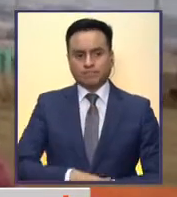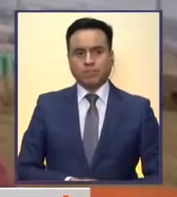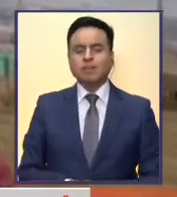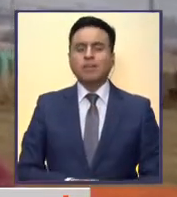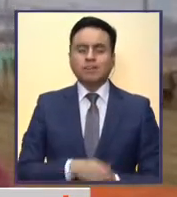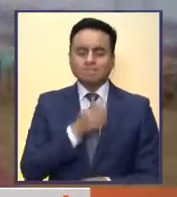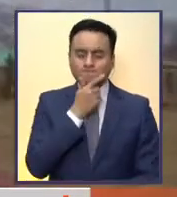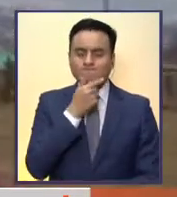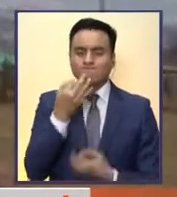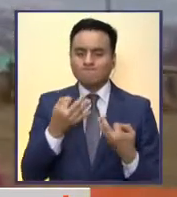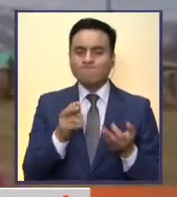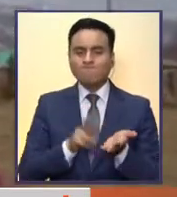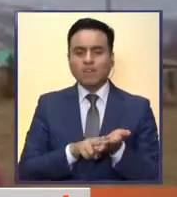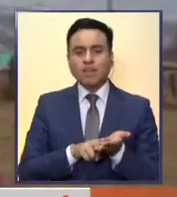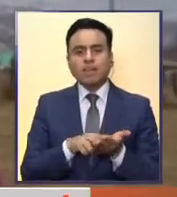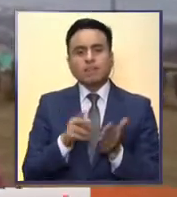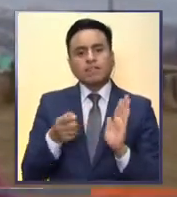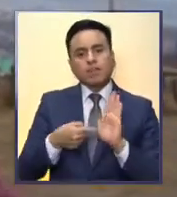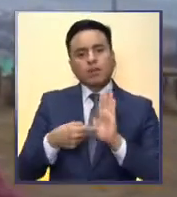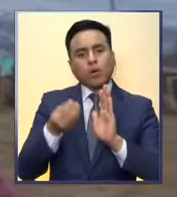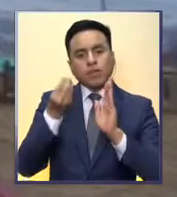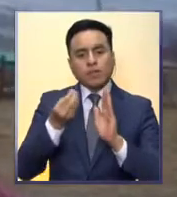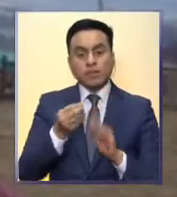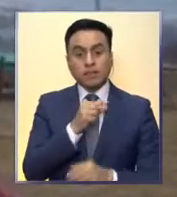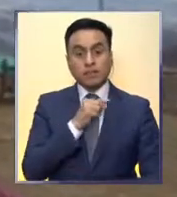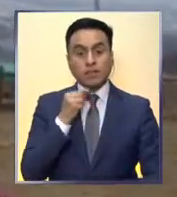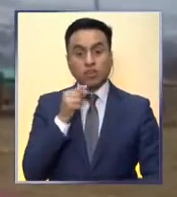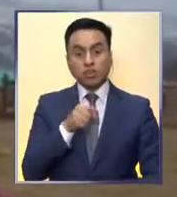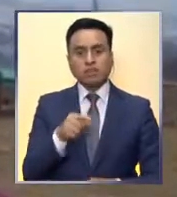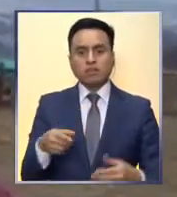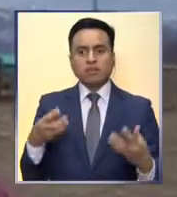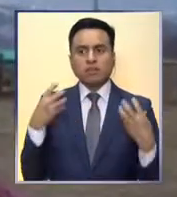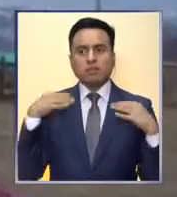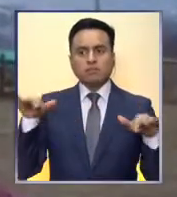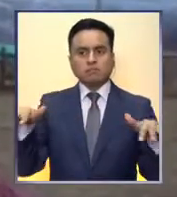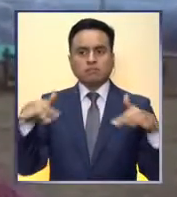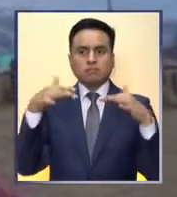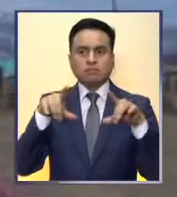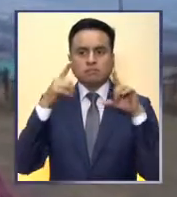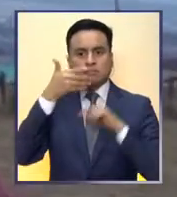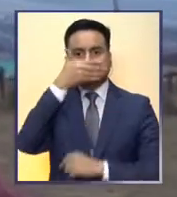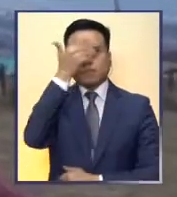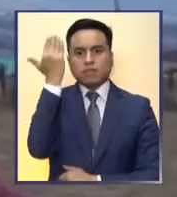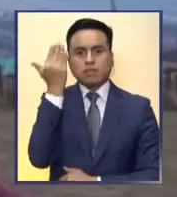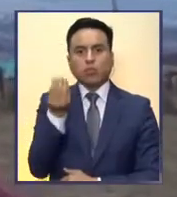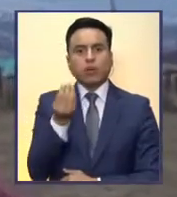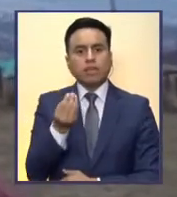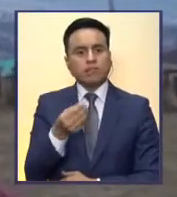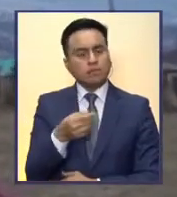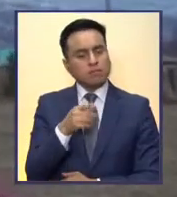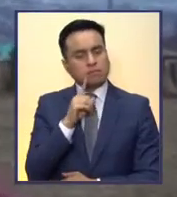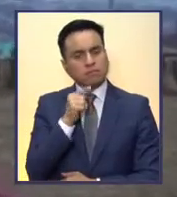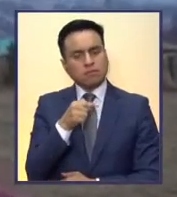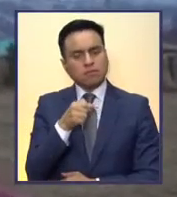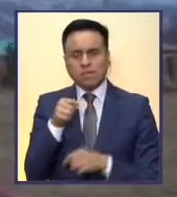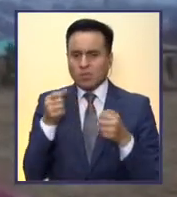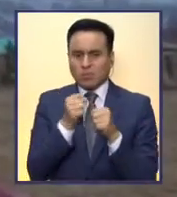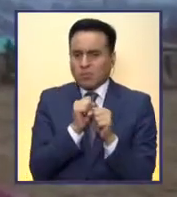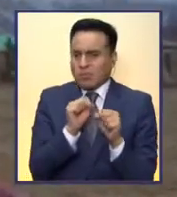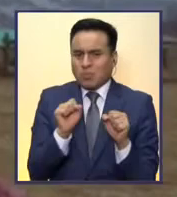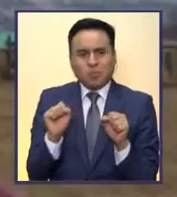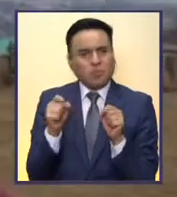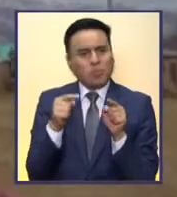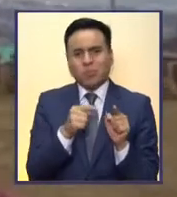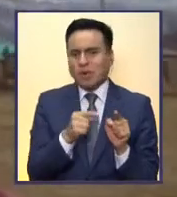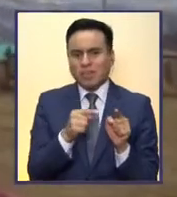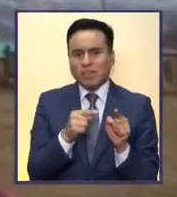duda una buena señal que por más que un sacerdote ostente un gran prestigio, una gran buena fama, eso